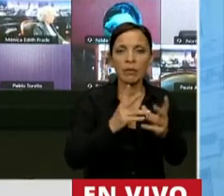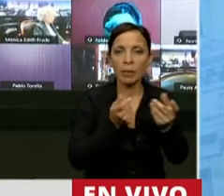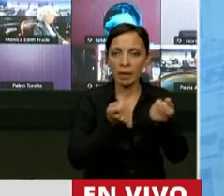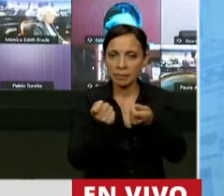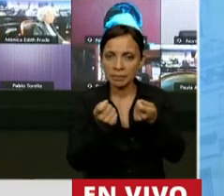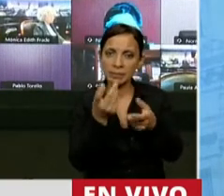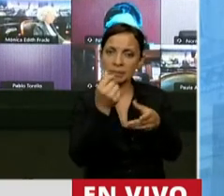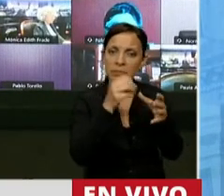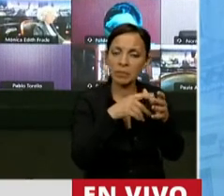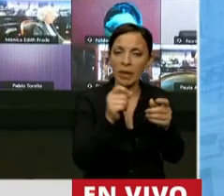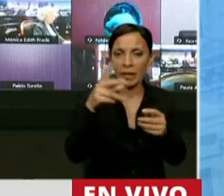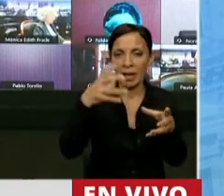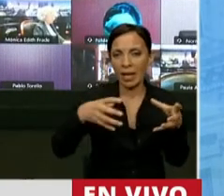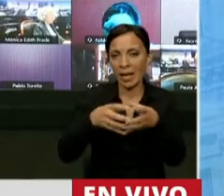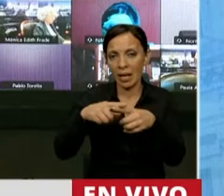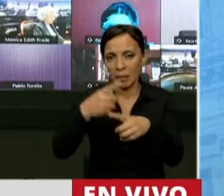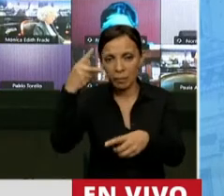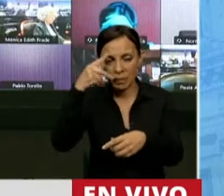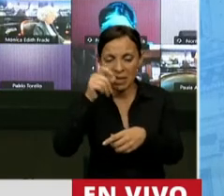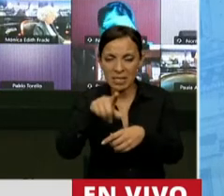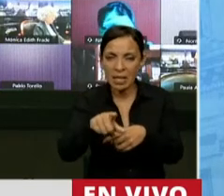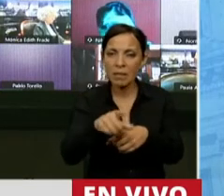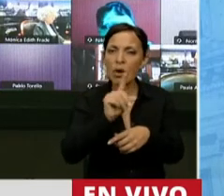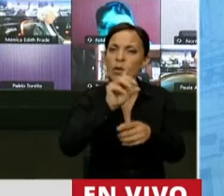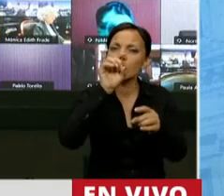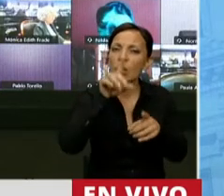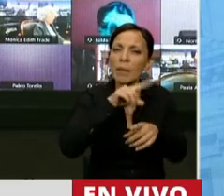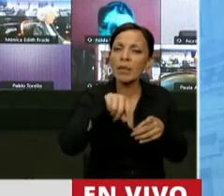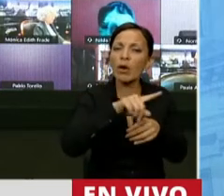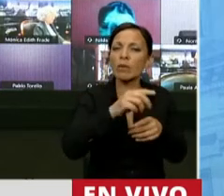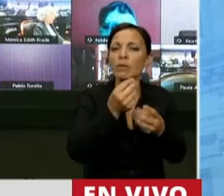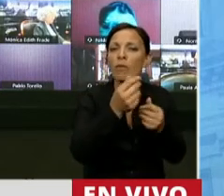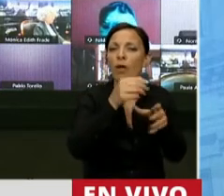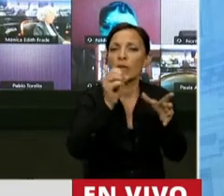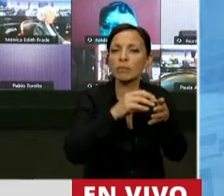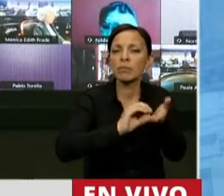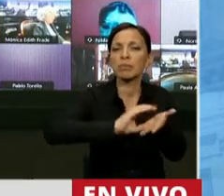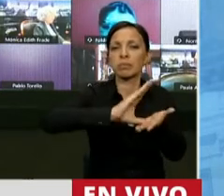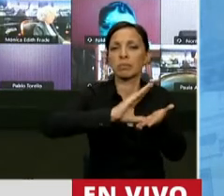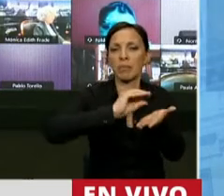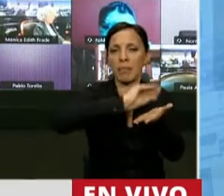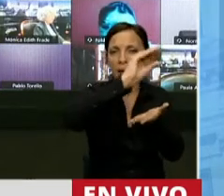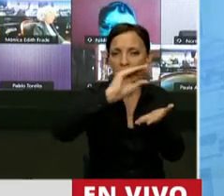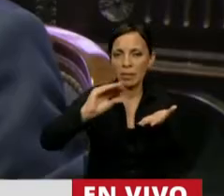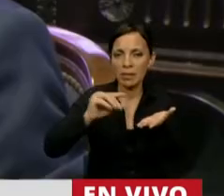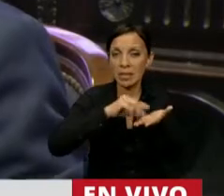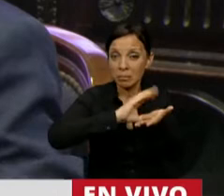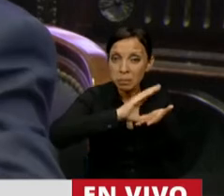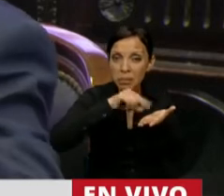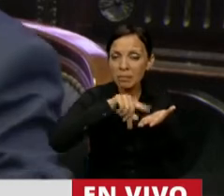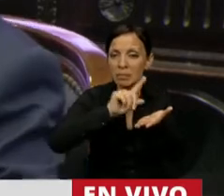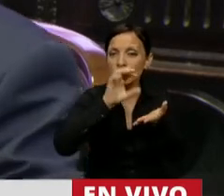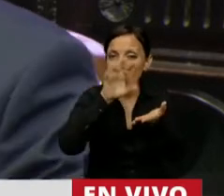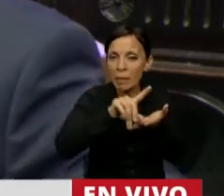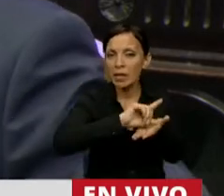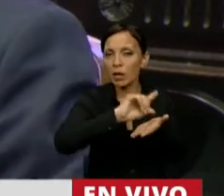que ha hecho el kirchnerismo no tiene solamente que ver con los fondos coparticipables, también tiene que ver con los fondos que